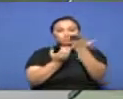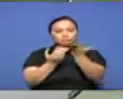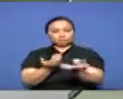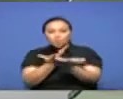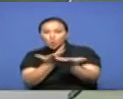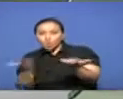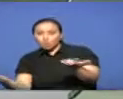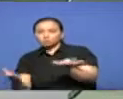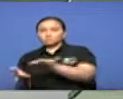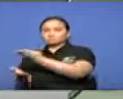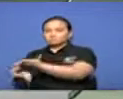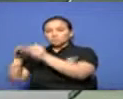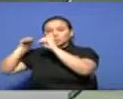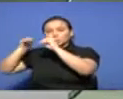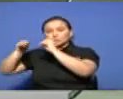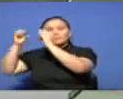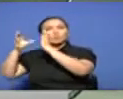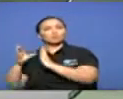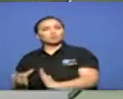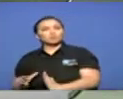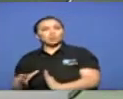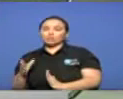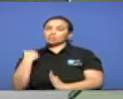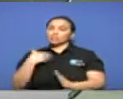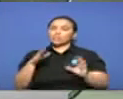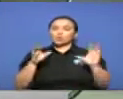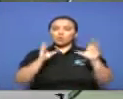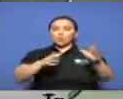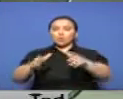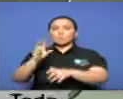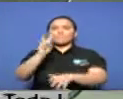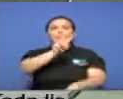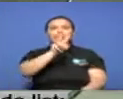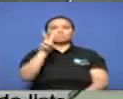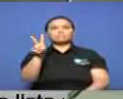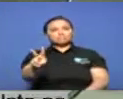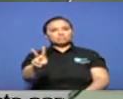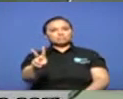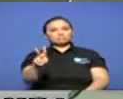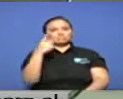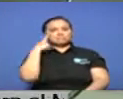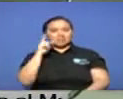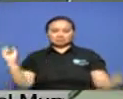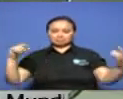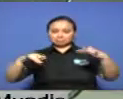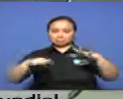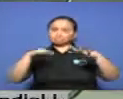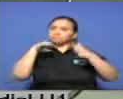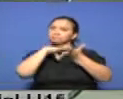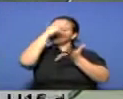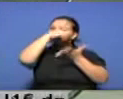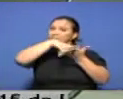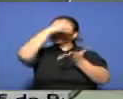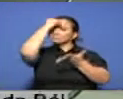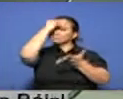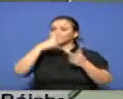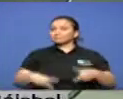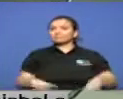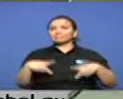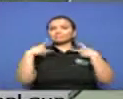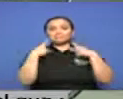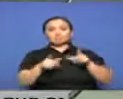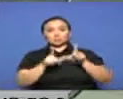instructores 22 centros a nivel nacional para que nuestros panameños y panameñas puedan adquirir esta herramienta para la vida recientemente